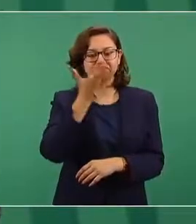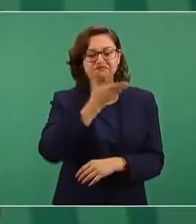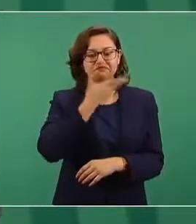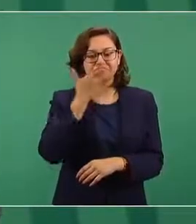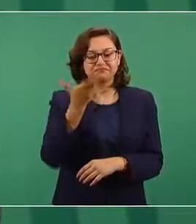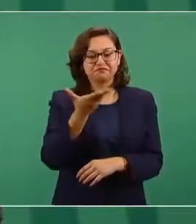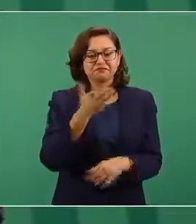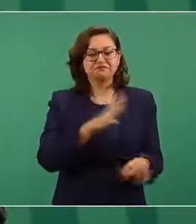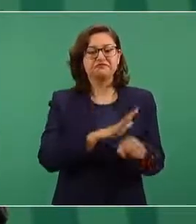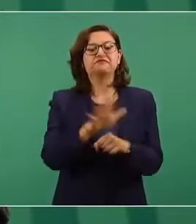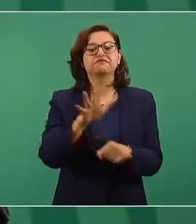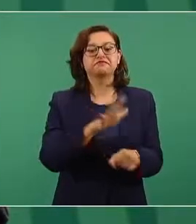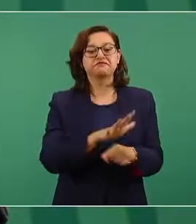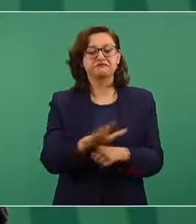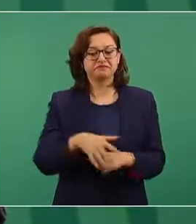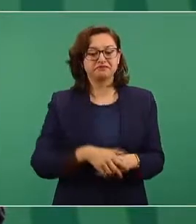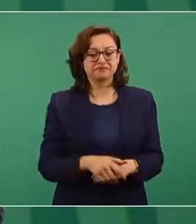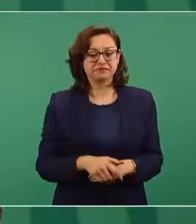como